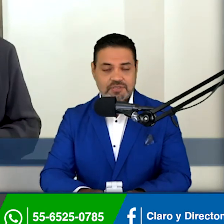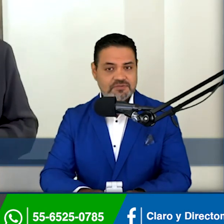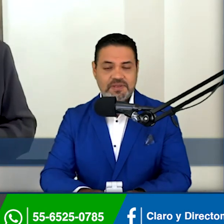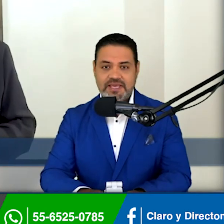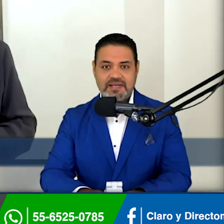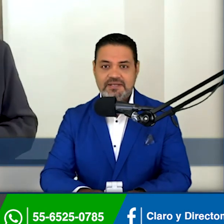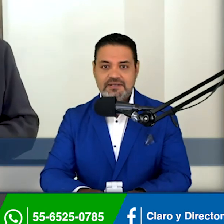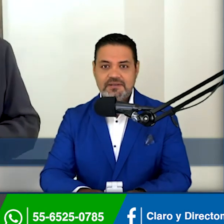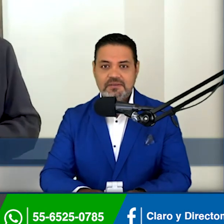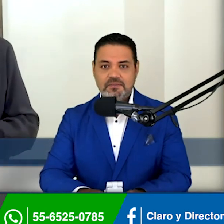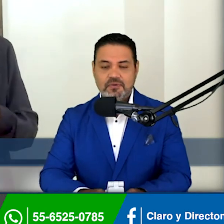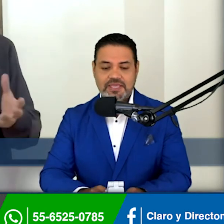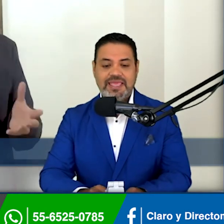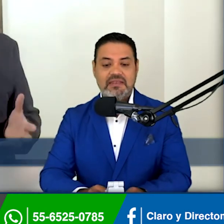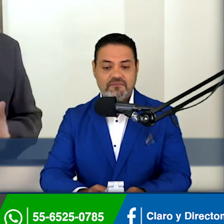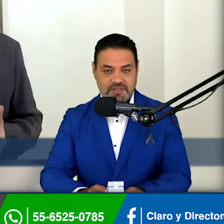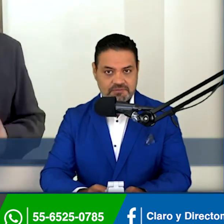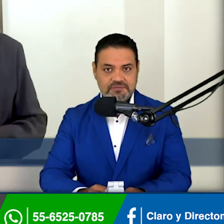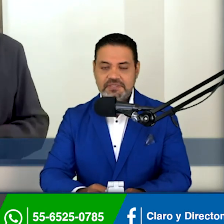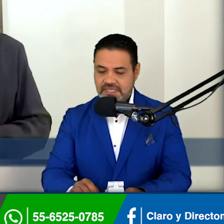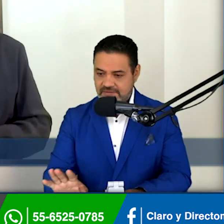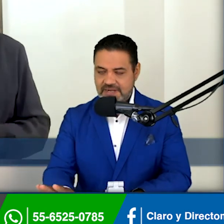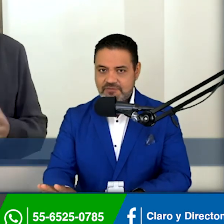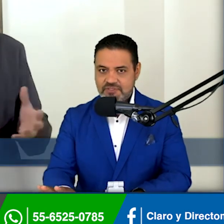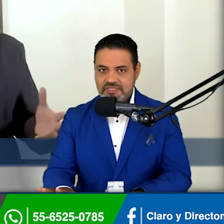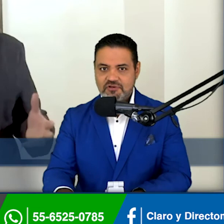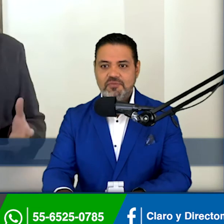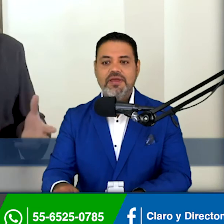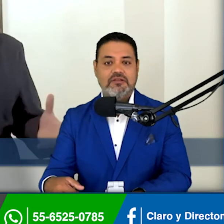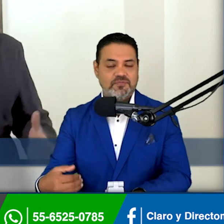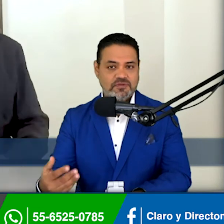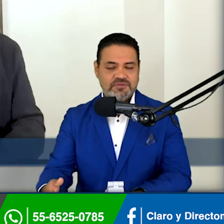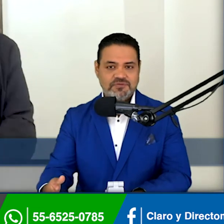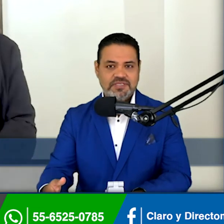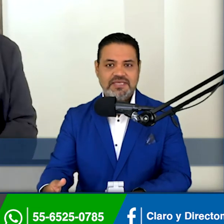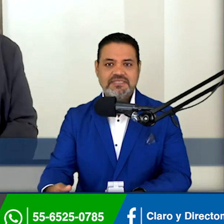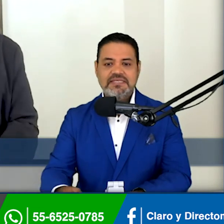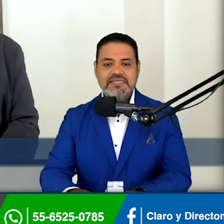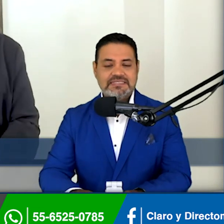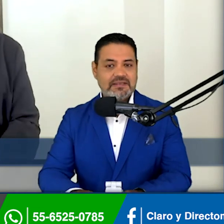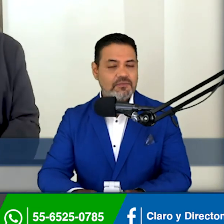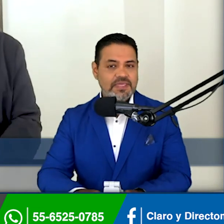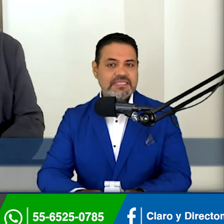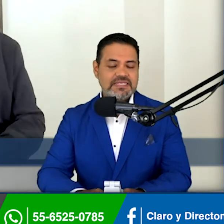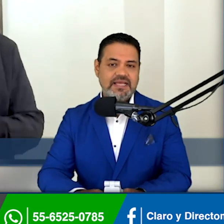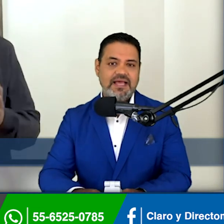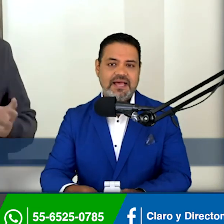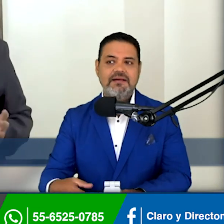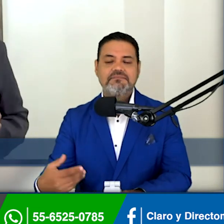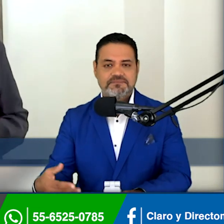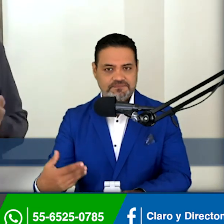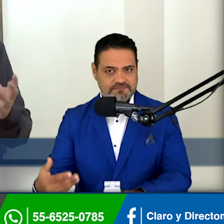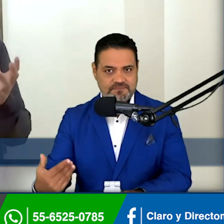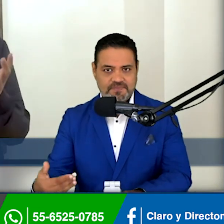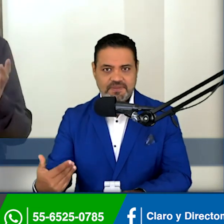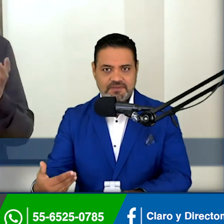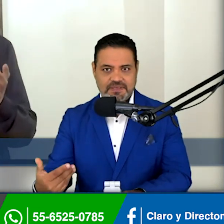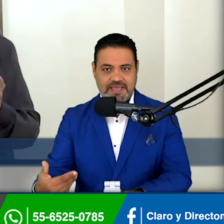mucho que explicar, porque en efecto, y ya verán ustedes cómo en los próximos días, se comienza a